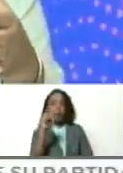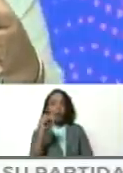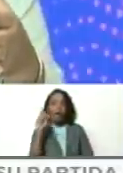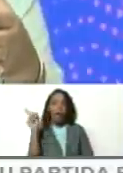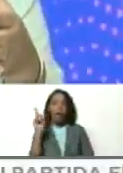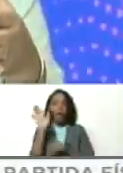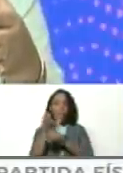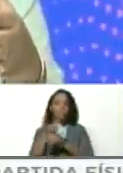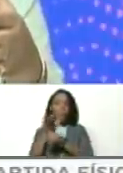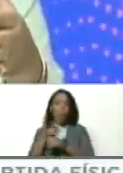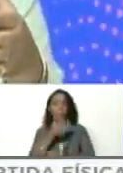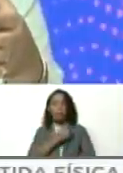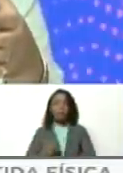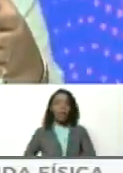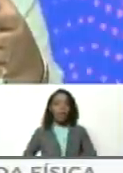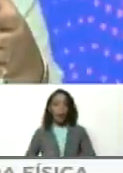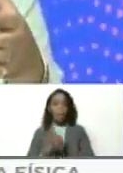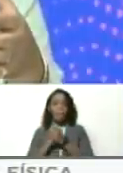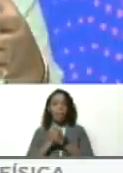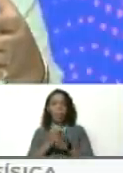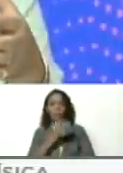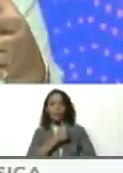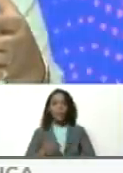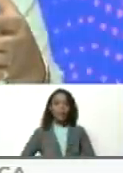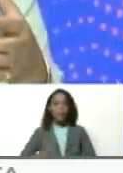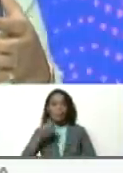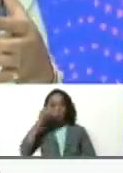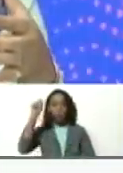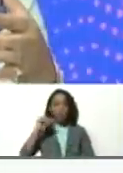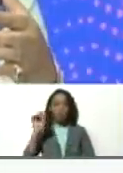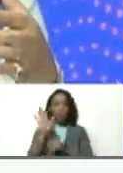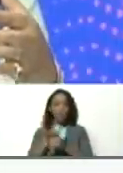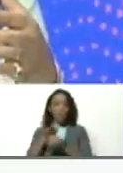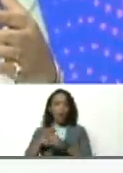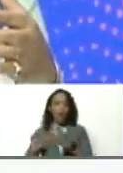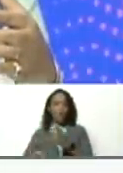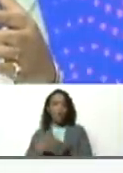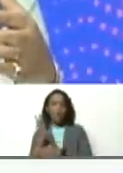Apreciado presidente y camarada Nicolás Maduro, reciba nuestro afecto desde la Fundación.